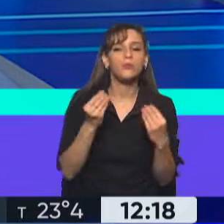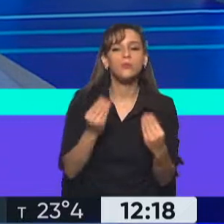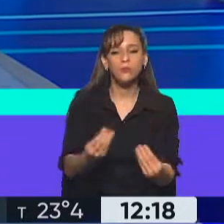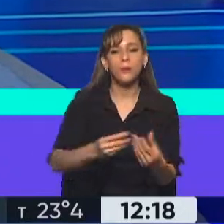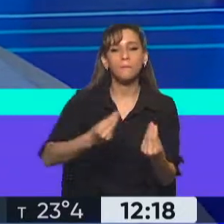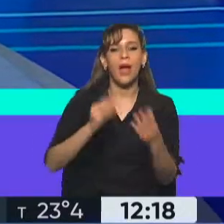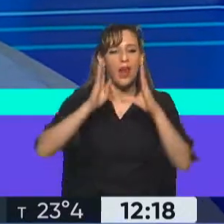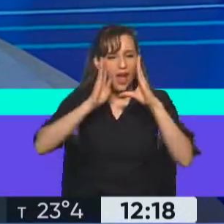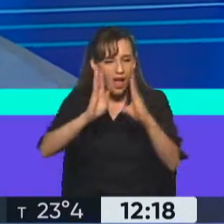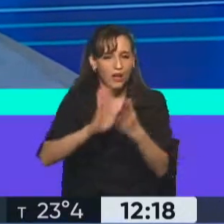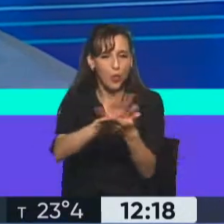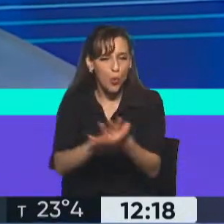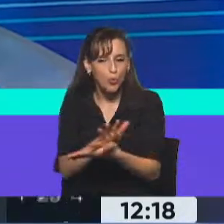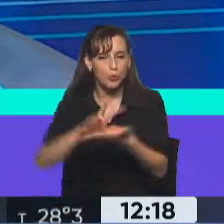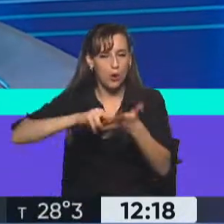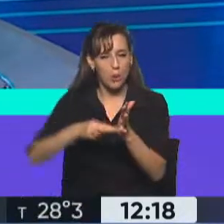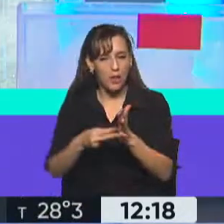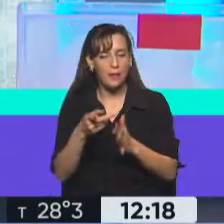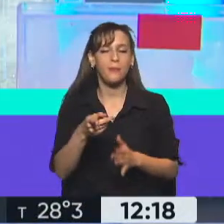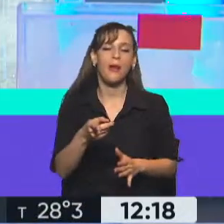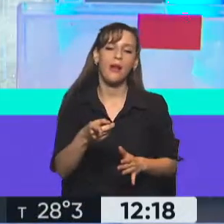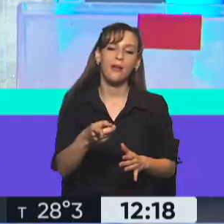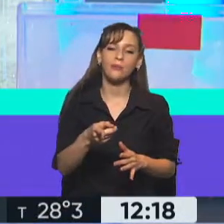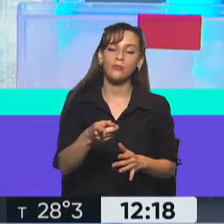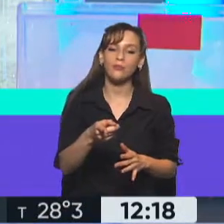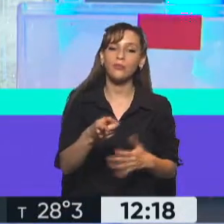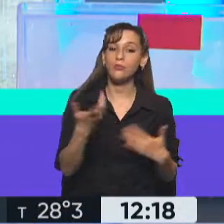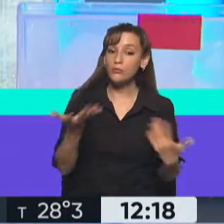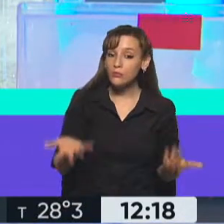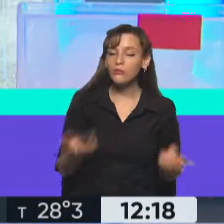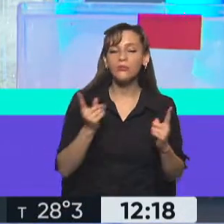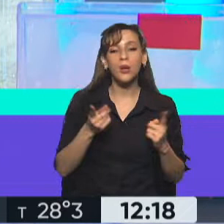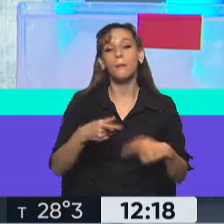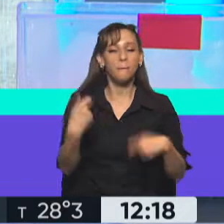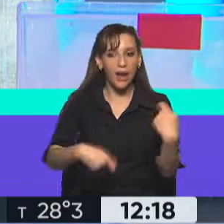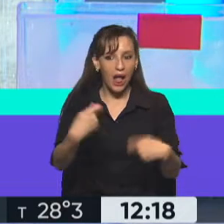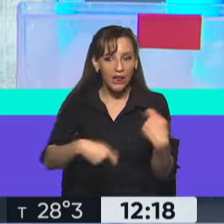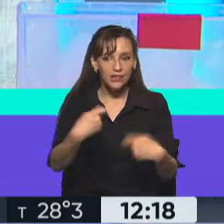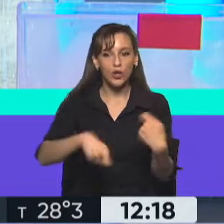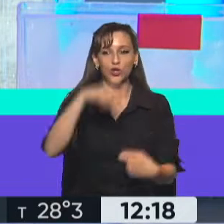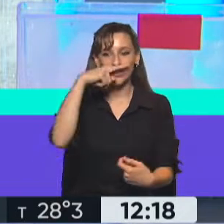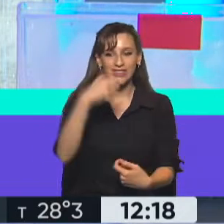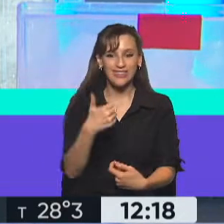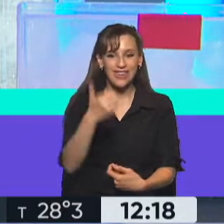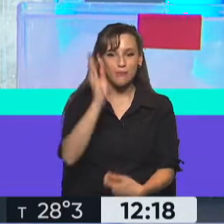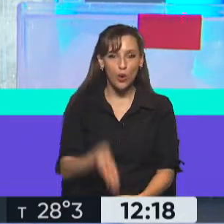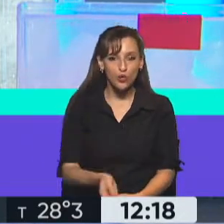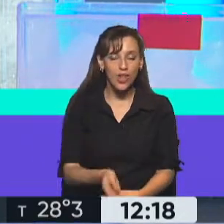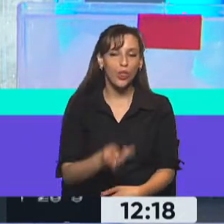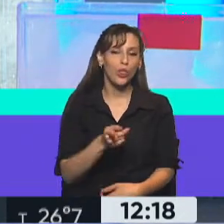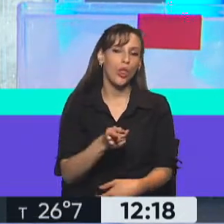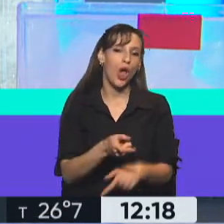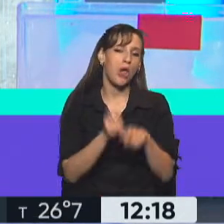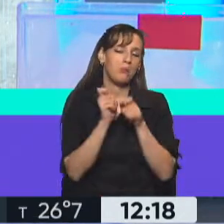problema que incluso hizo realmente que estos plásticos el 76 por ciento termina en